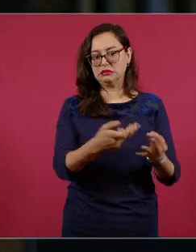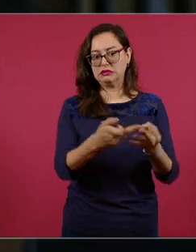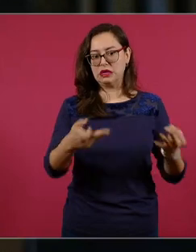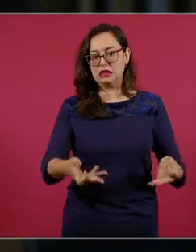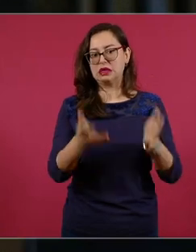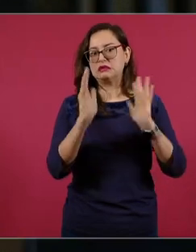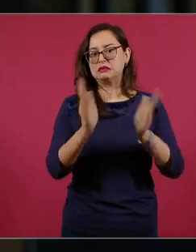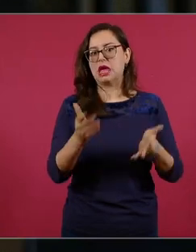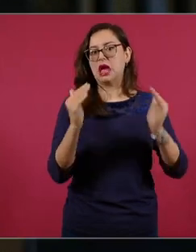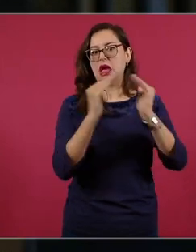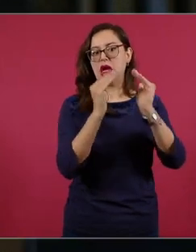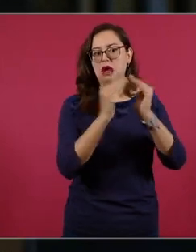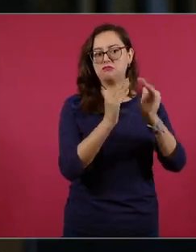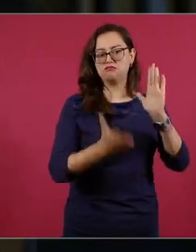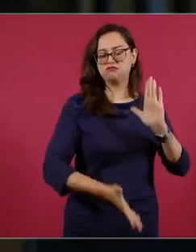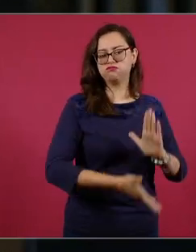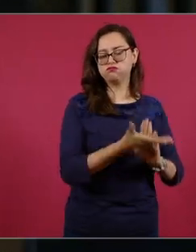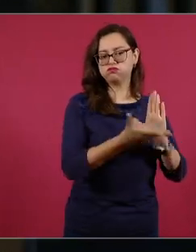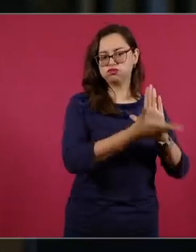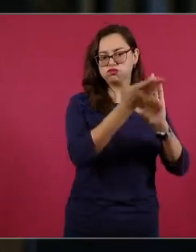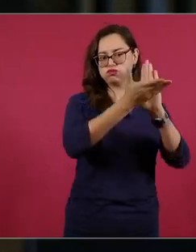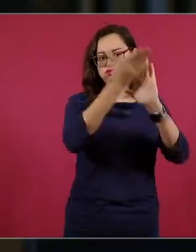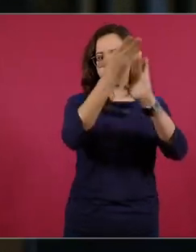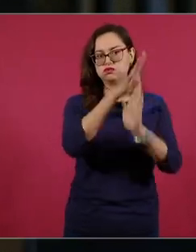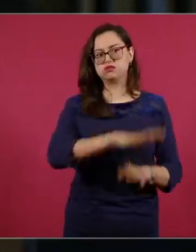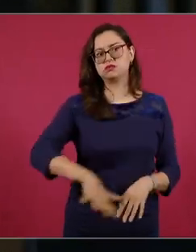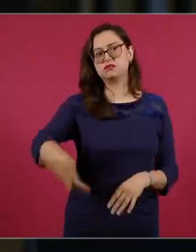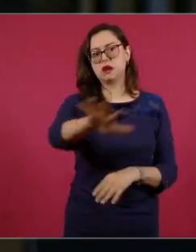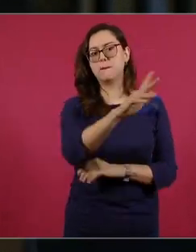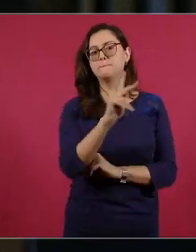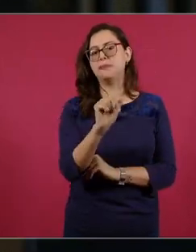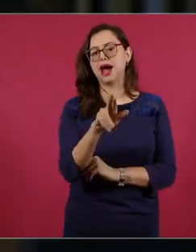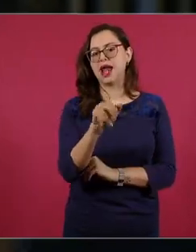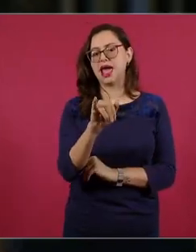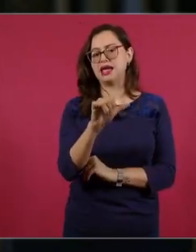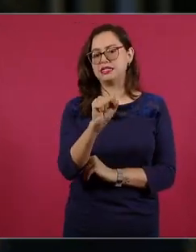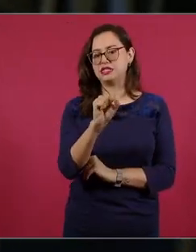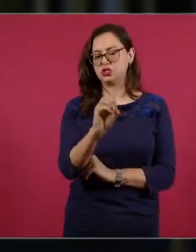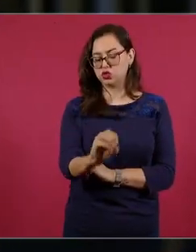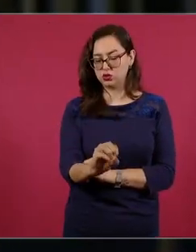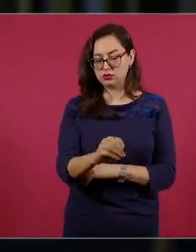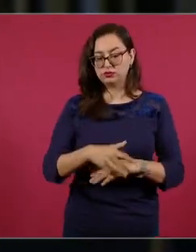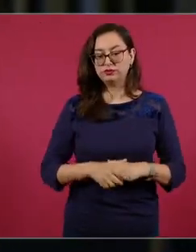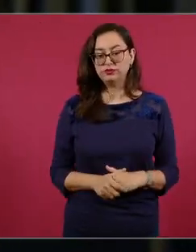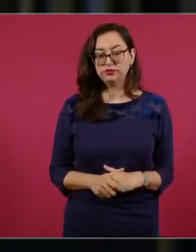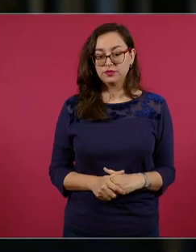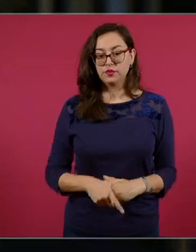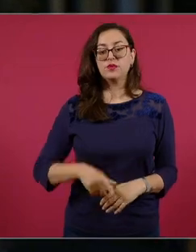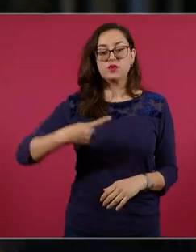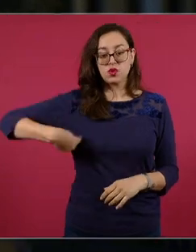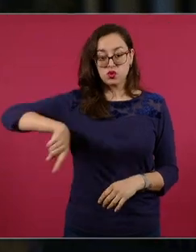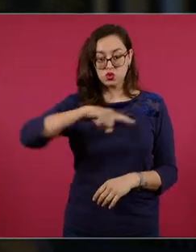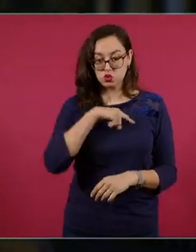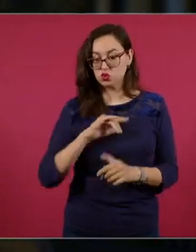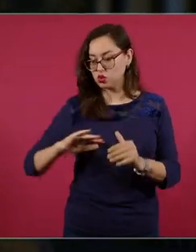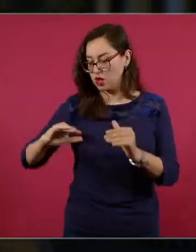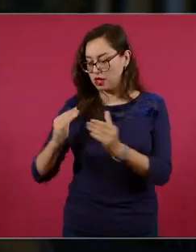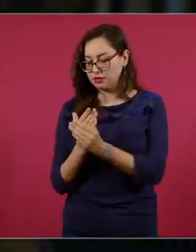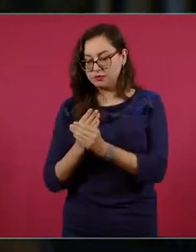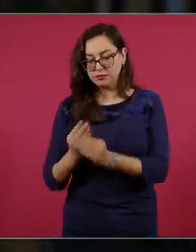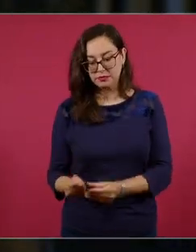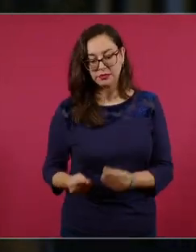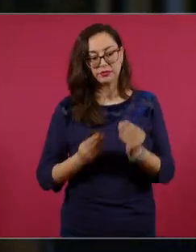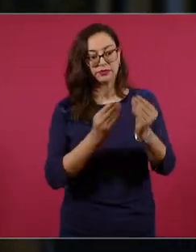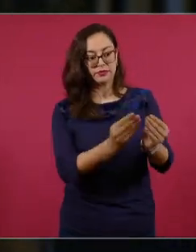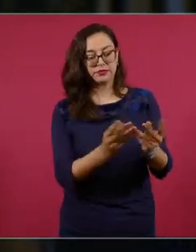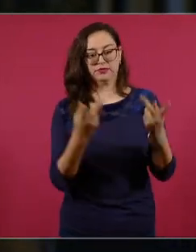el ejido El Paraíso, allí en Tulancingo, Hidalgo. Se entregó incluso un expediente del cual a los quejosos,